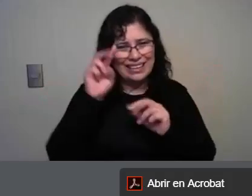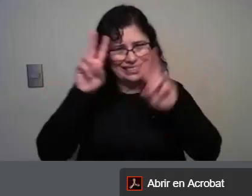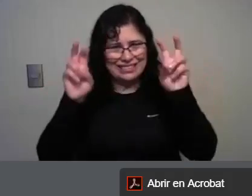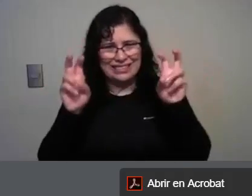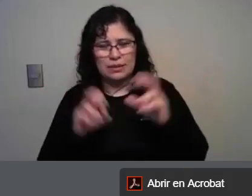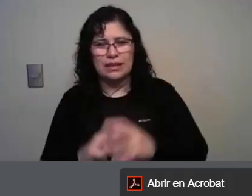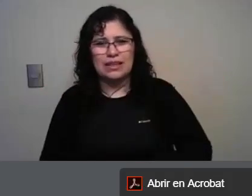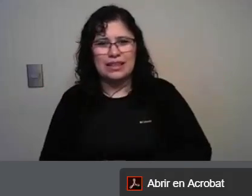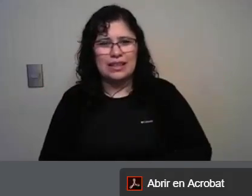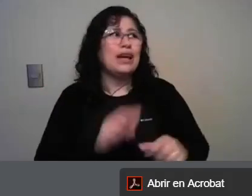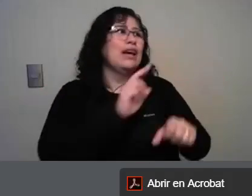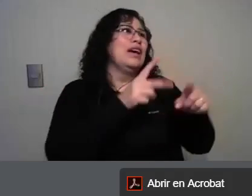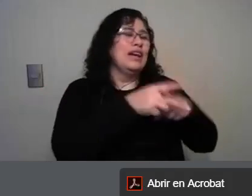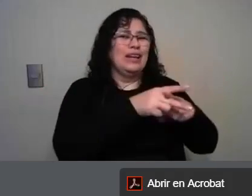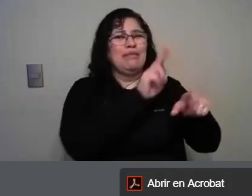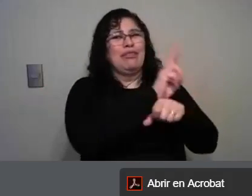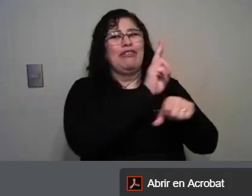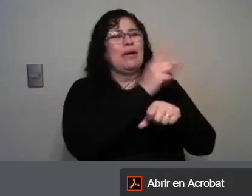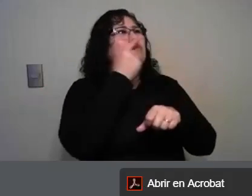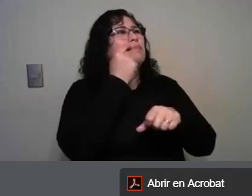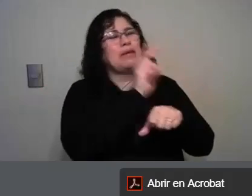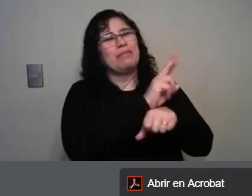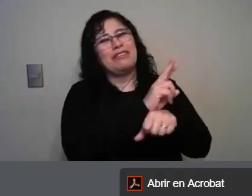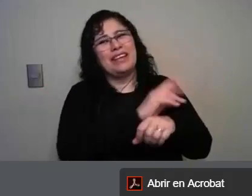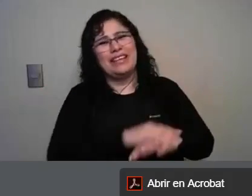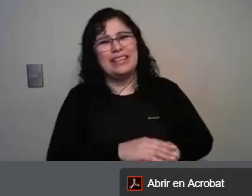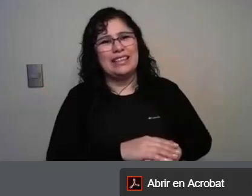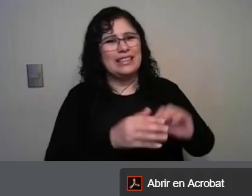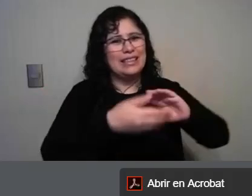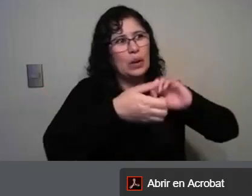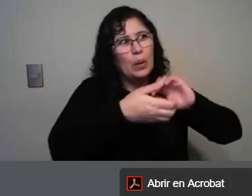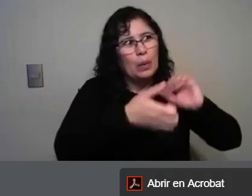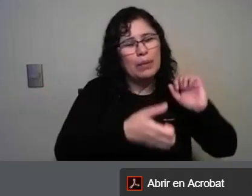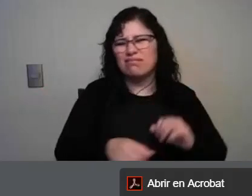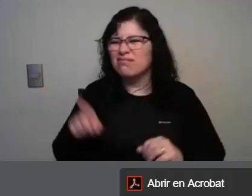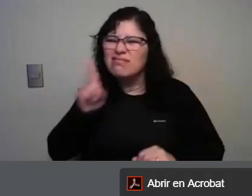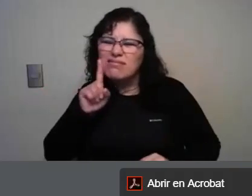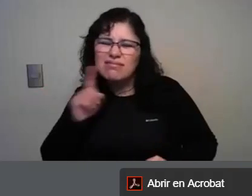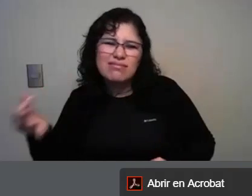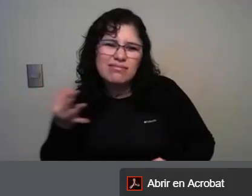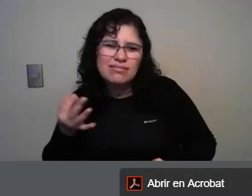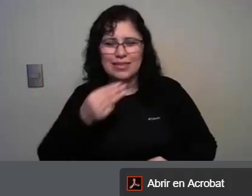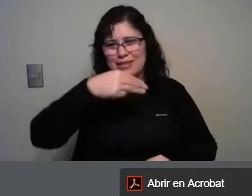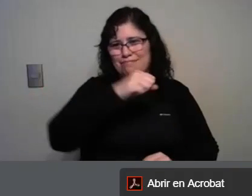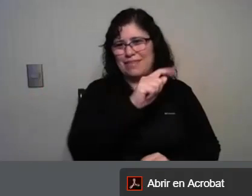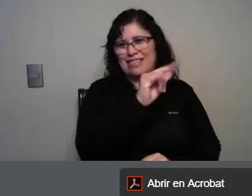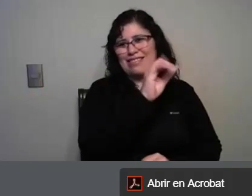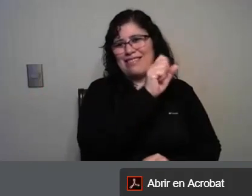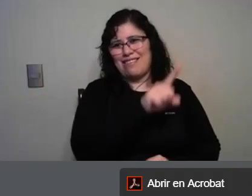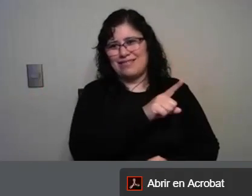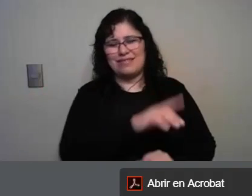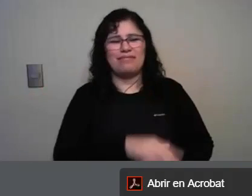le Profe, mencionaba, en el disculpe, artículo, ¿con quién hablo? con Matías, Dígame, don